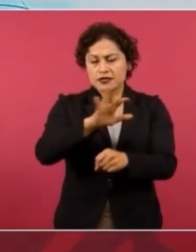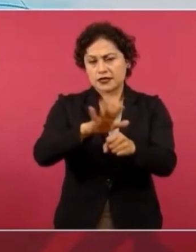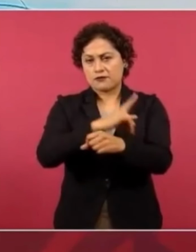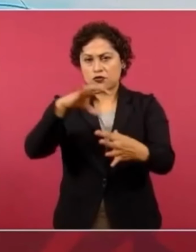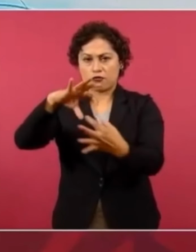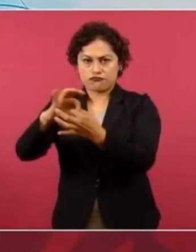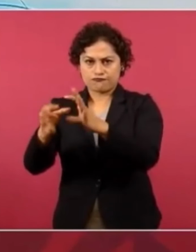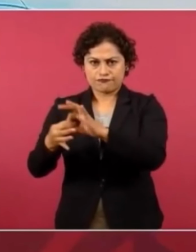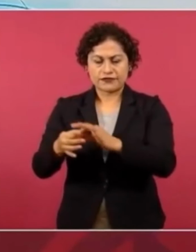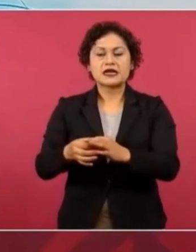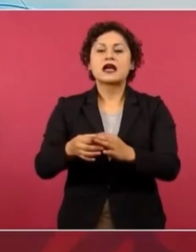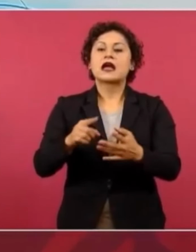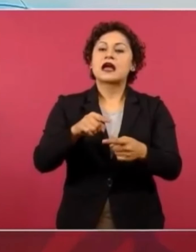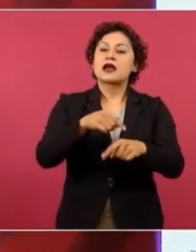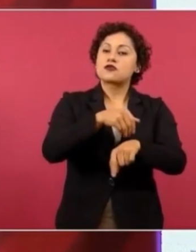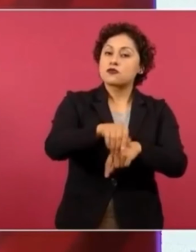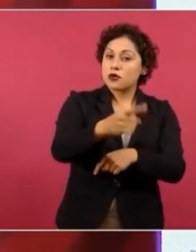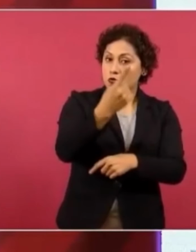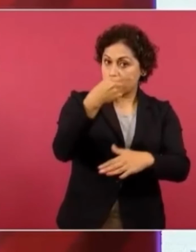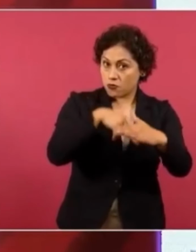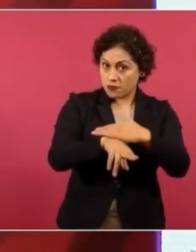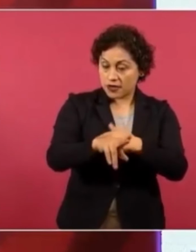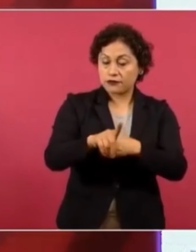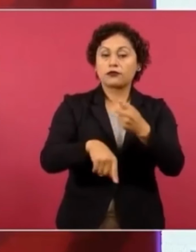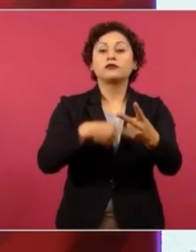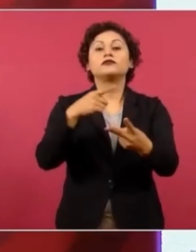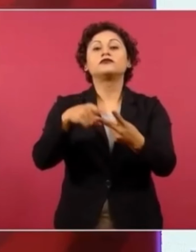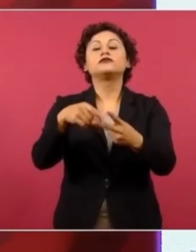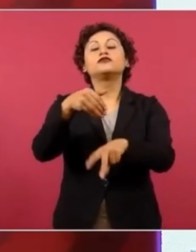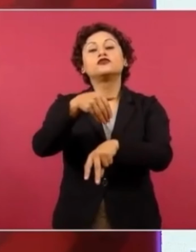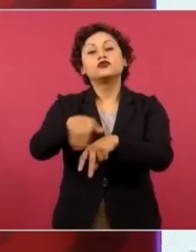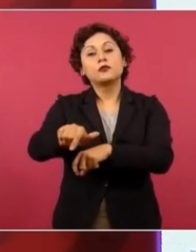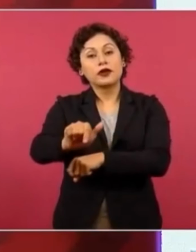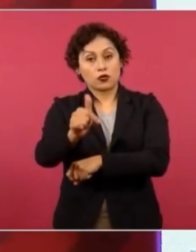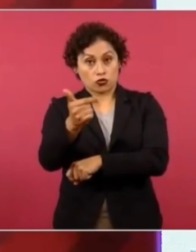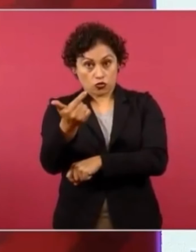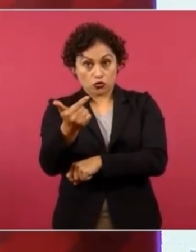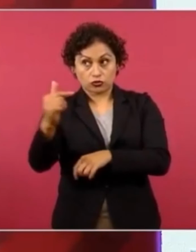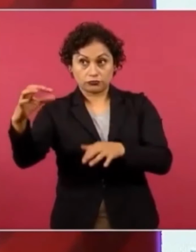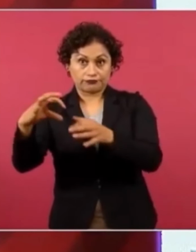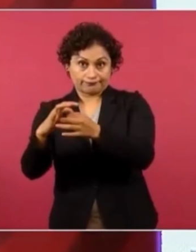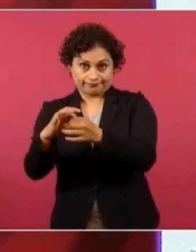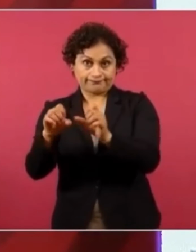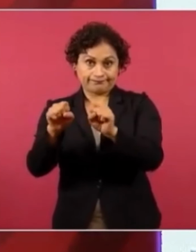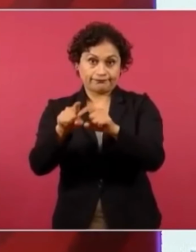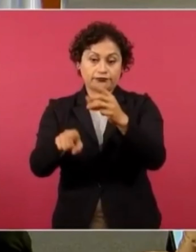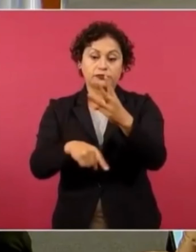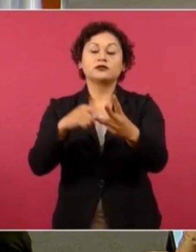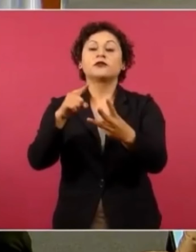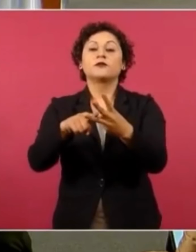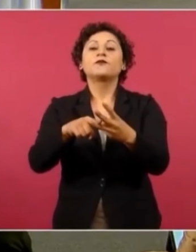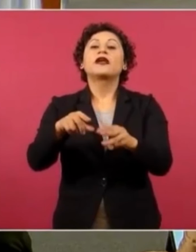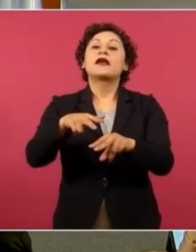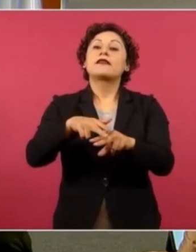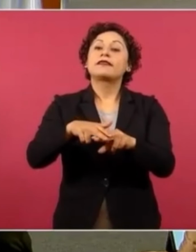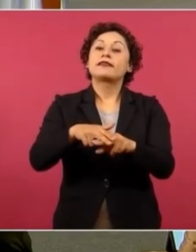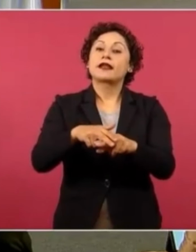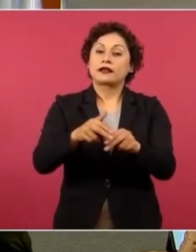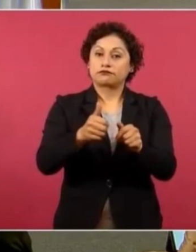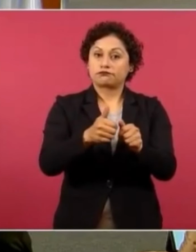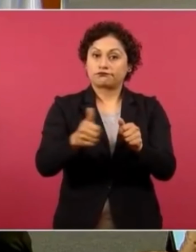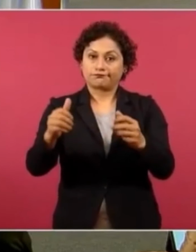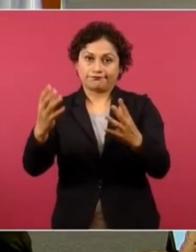1 del metro, la línea 12 que tiene su extensión y el tren interurbano. Entonces, no